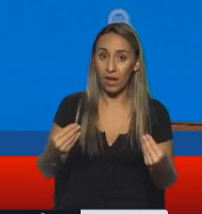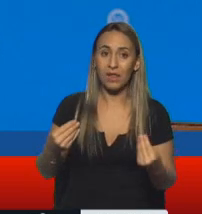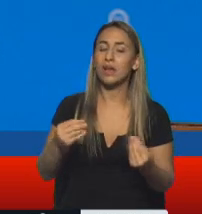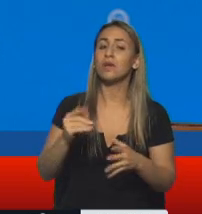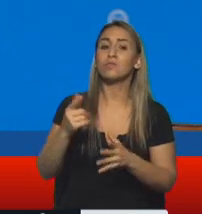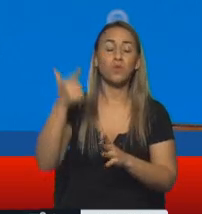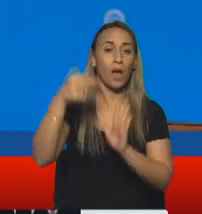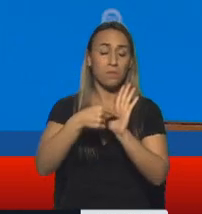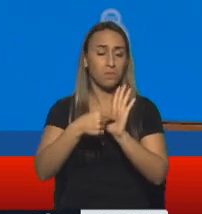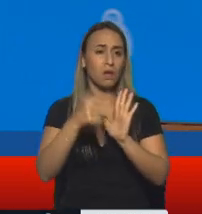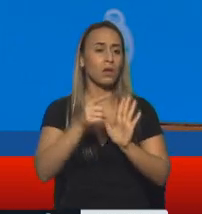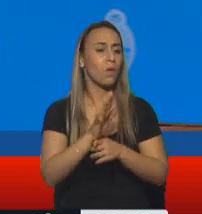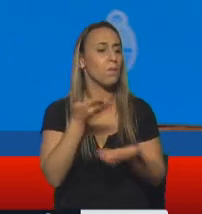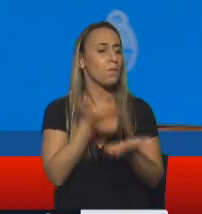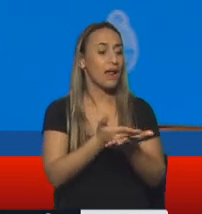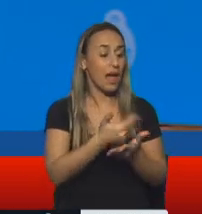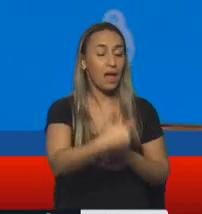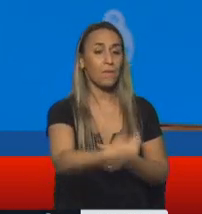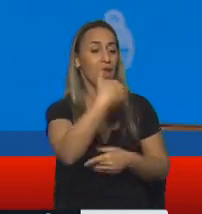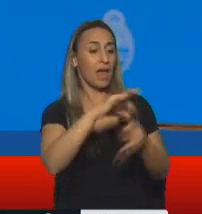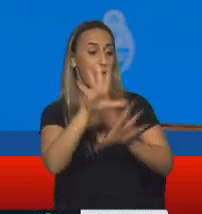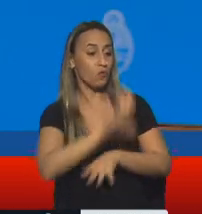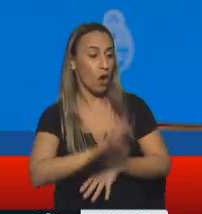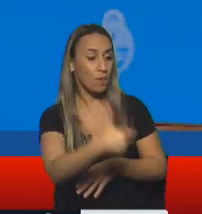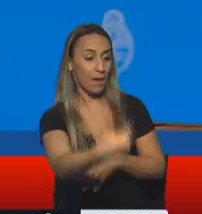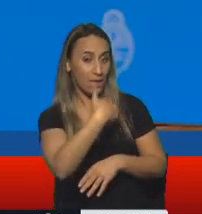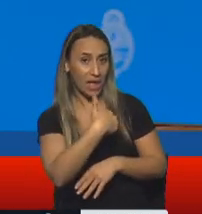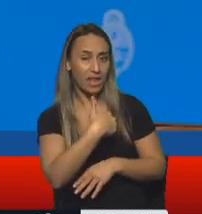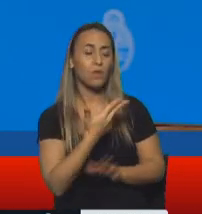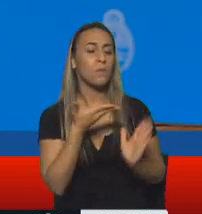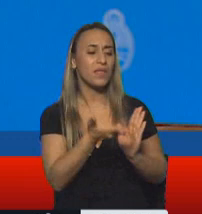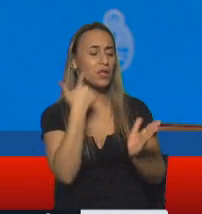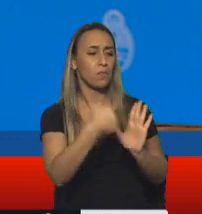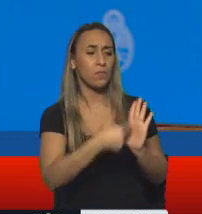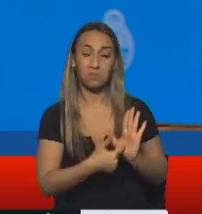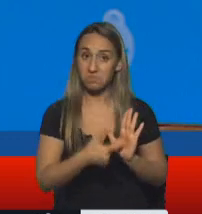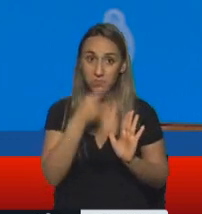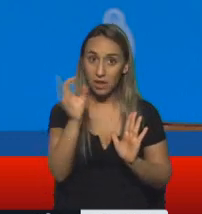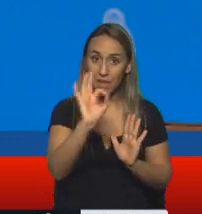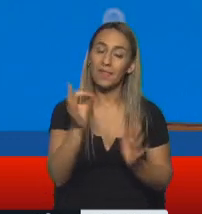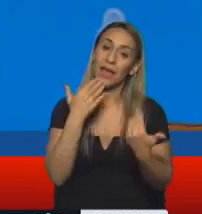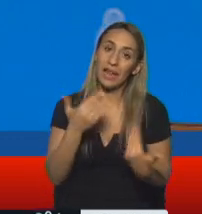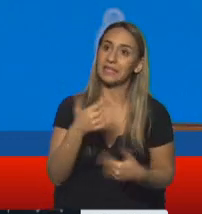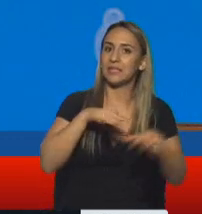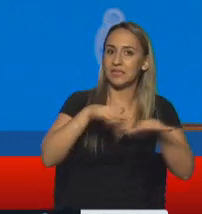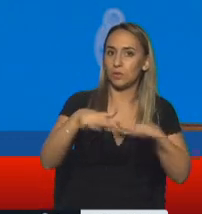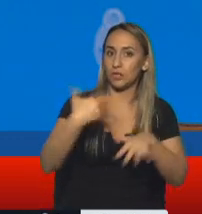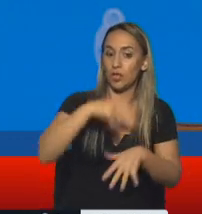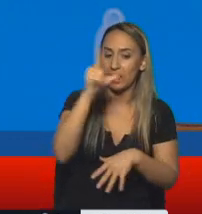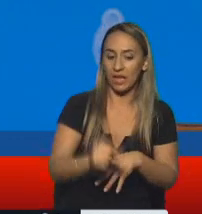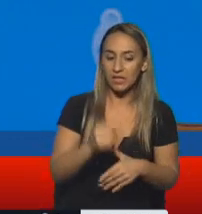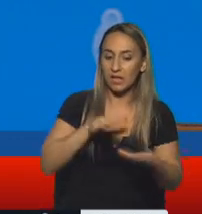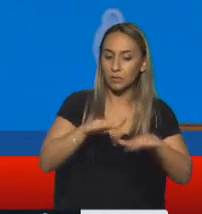el ingreso. Y esto es gracias a la situación epidemiológica que tenemos en nuestro país, que es muy favorable, que es la que